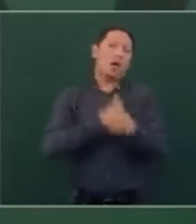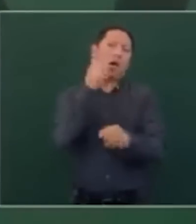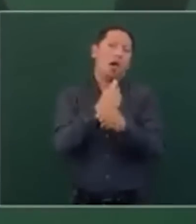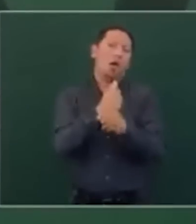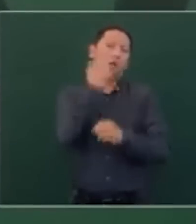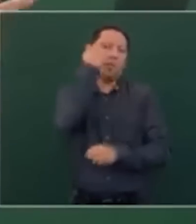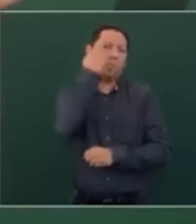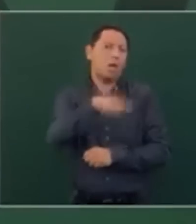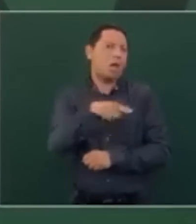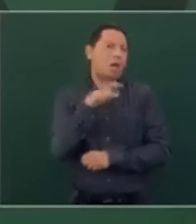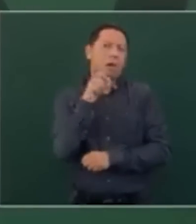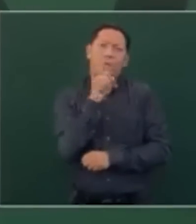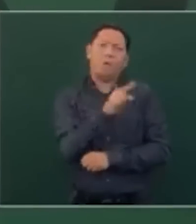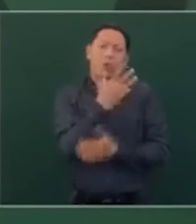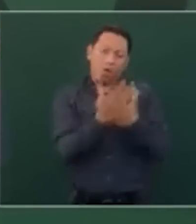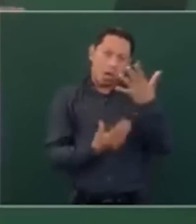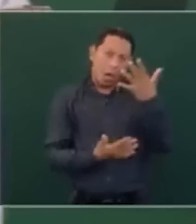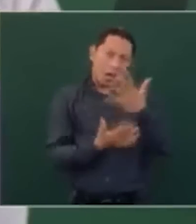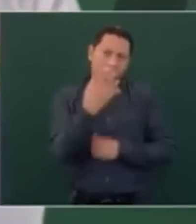llevar a la práctica ese enjuague,